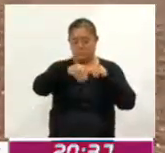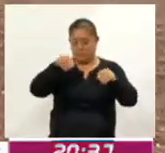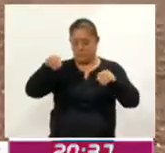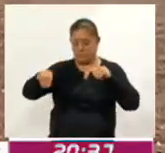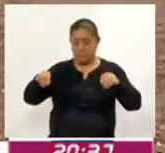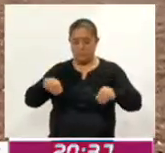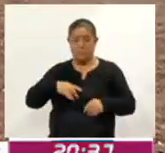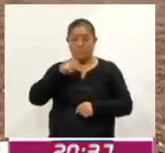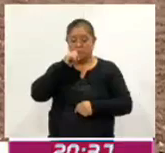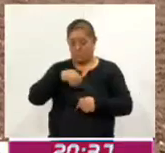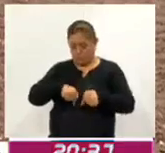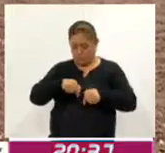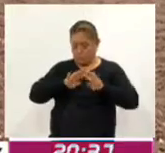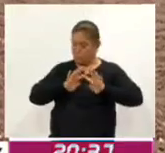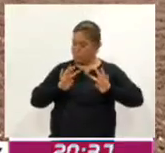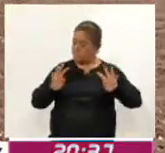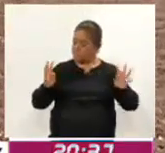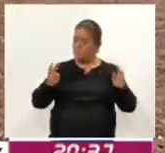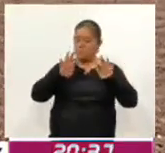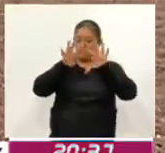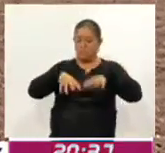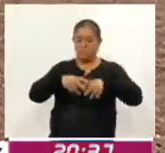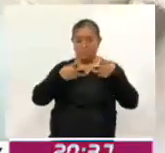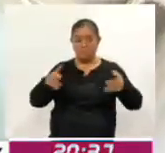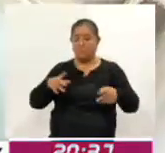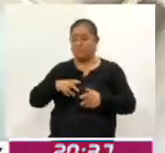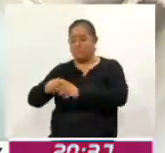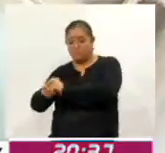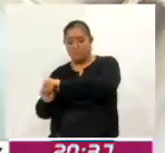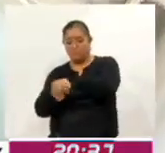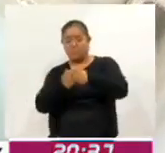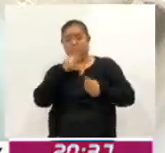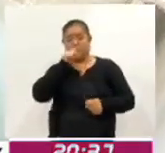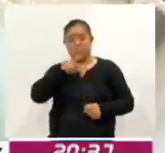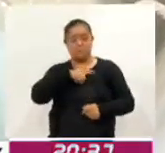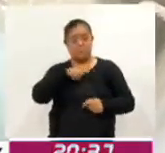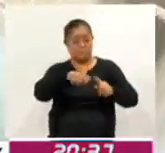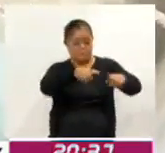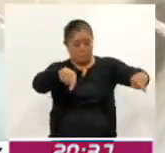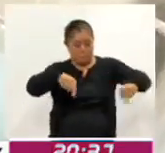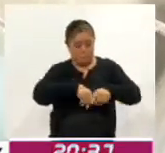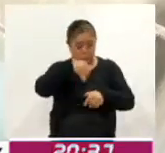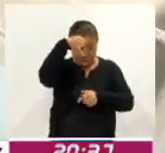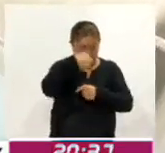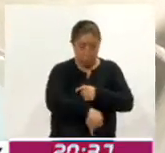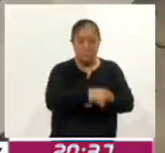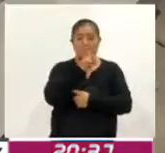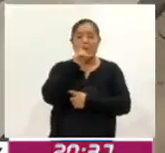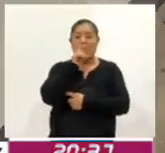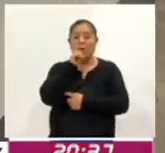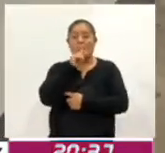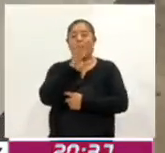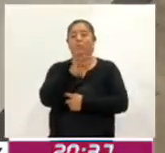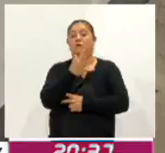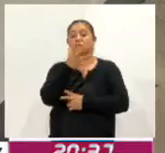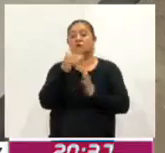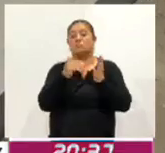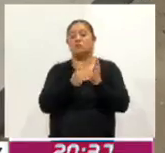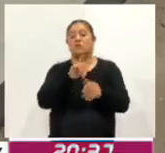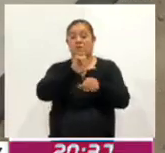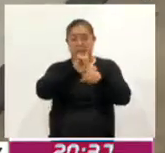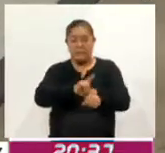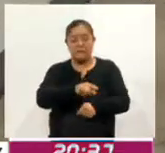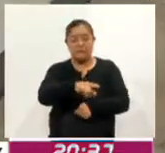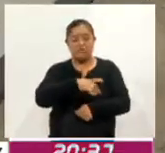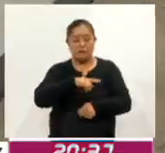zona de bateo y se hizo limpieza general del espacio. En este mismo espacio se construyó una cisterna con capacidad para 45 mil litros de agua, dotada de